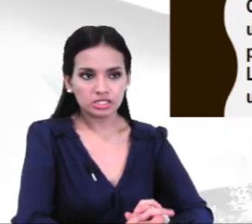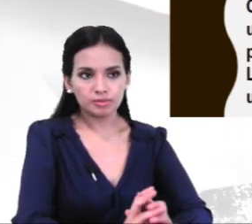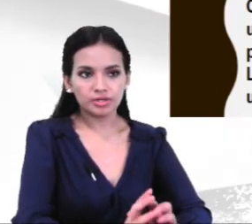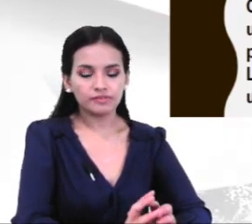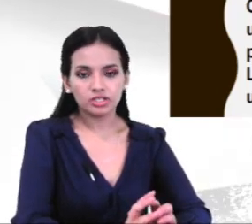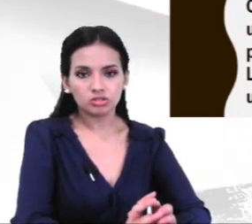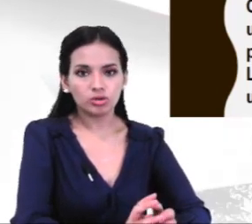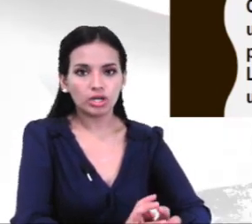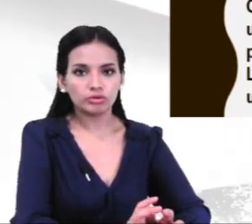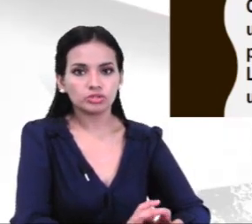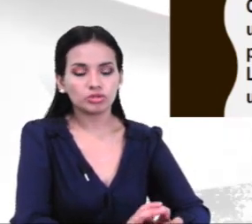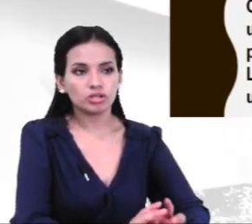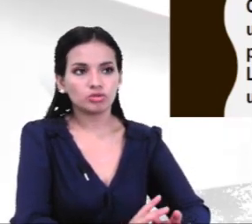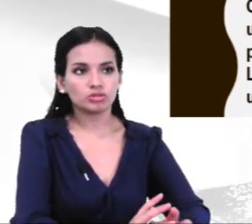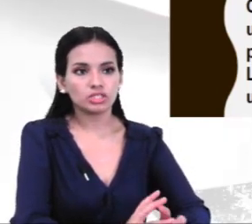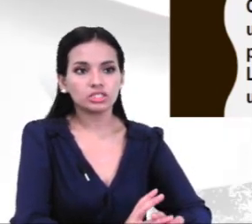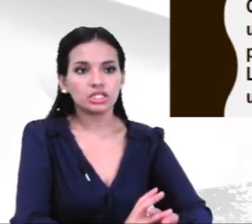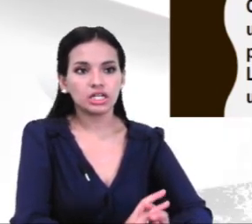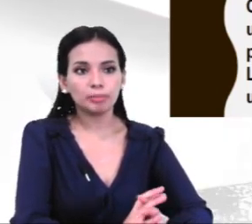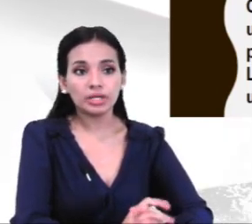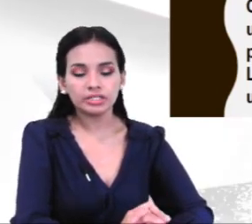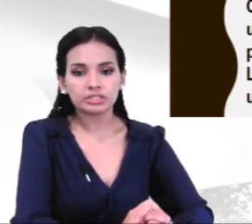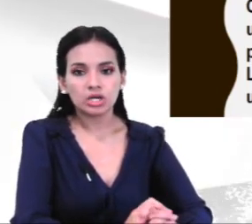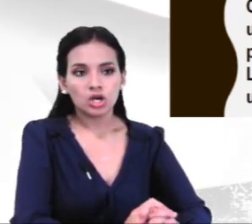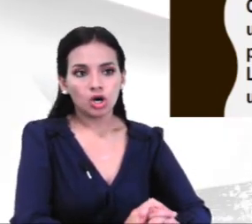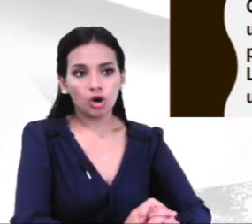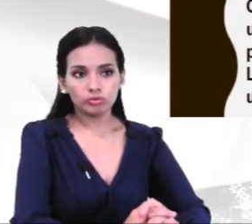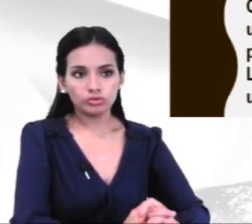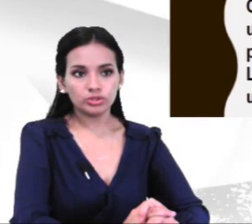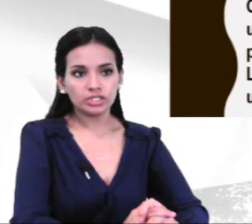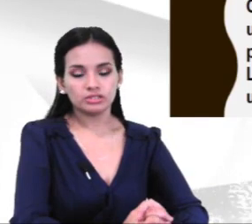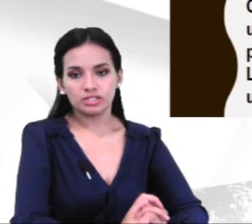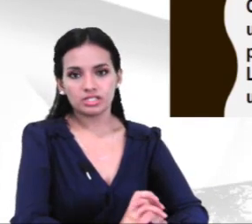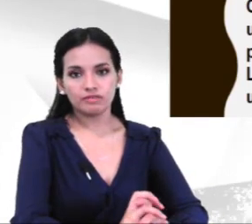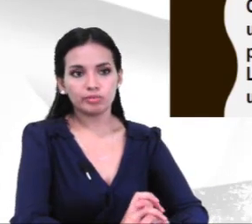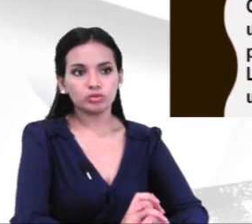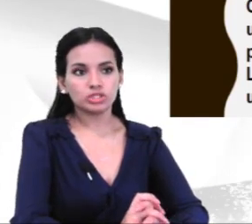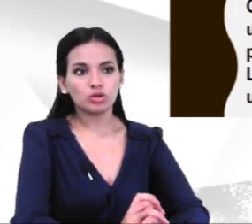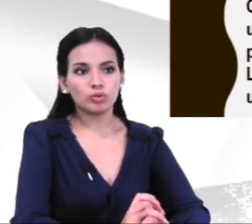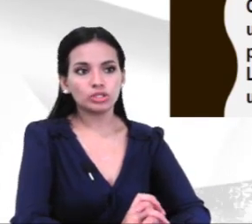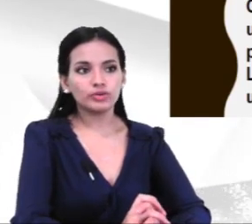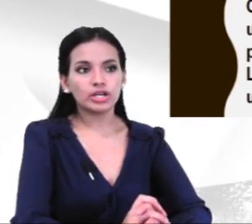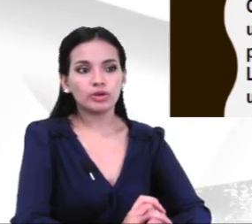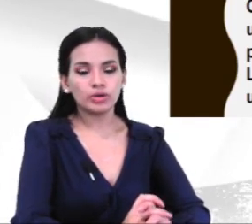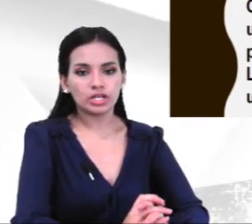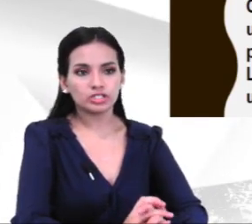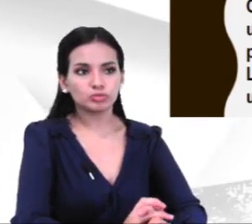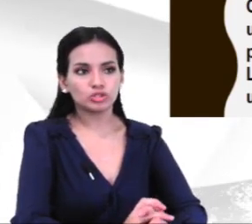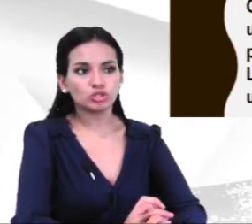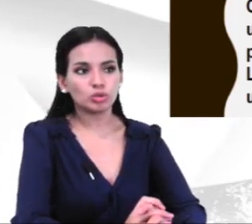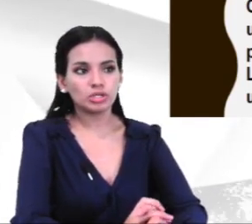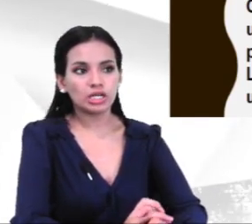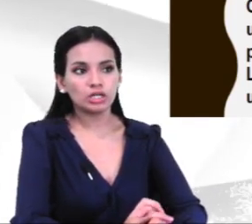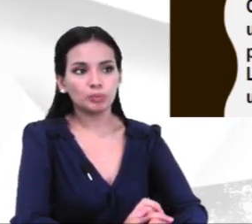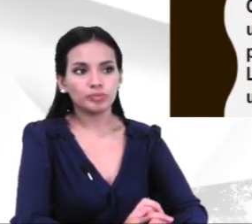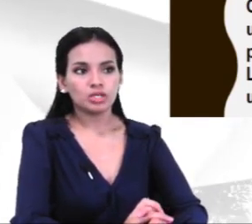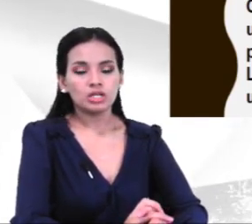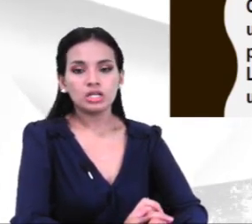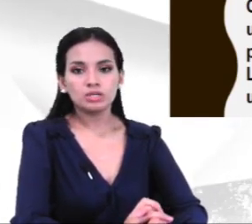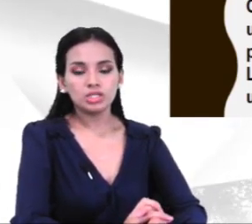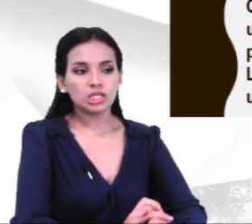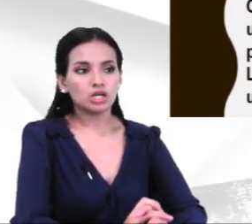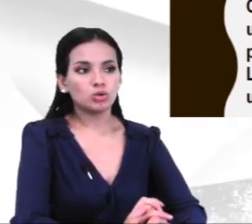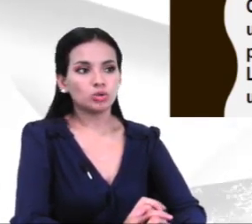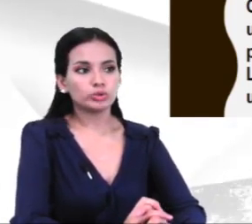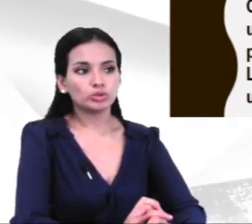país siempre refiriéndonos a lo que son las costas y las playas honduras ya sabemos se encuentra ubicado en el istmo centroamericano